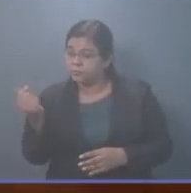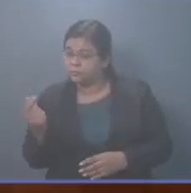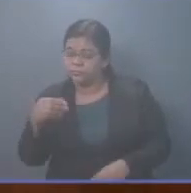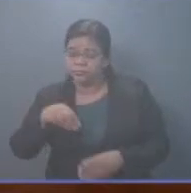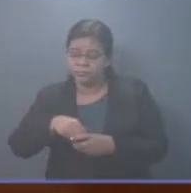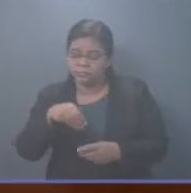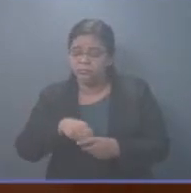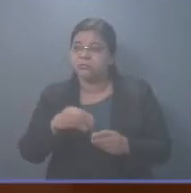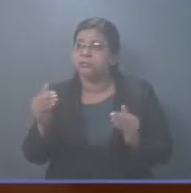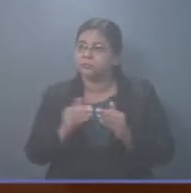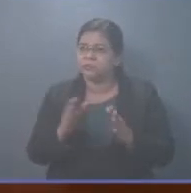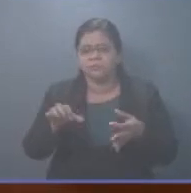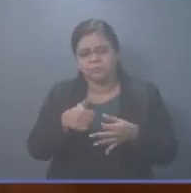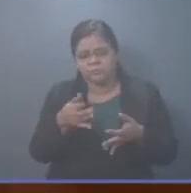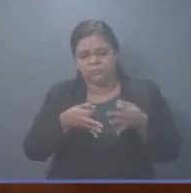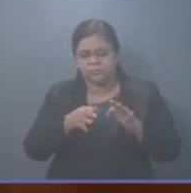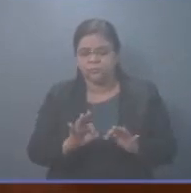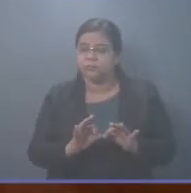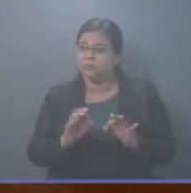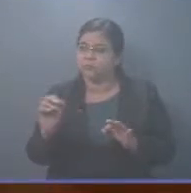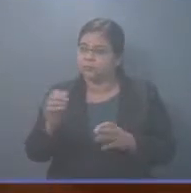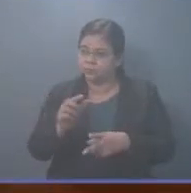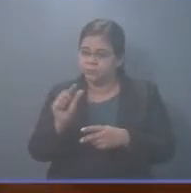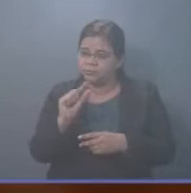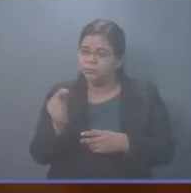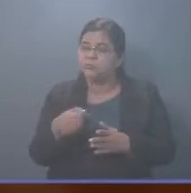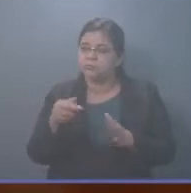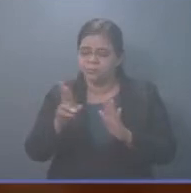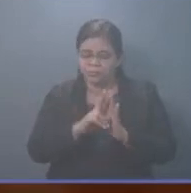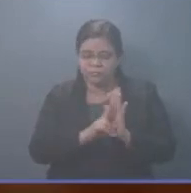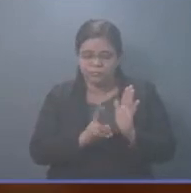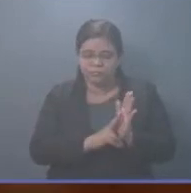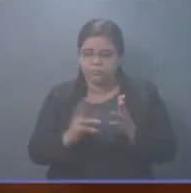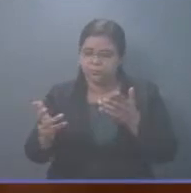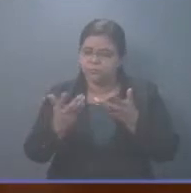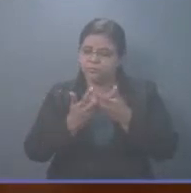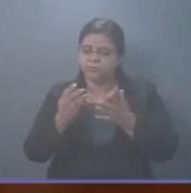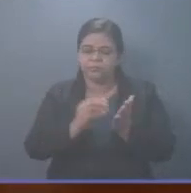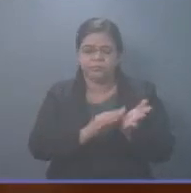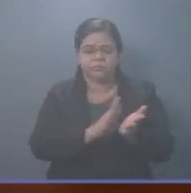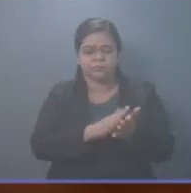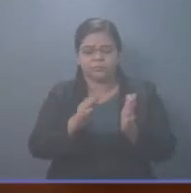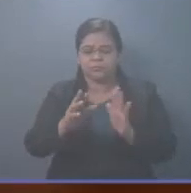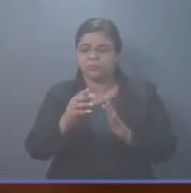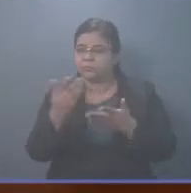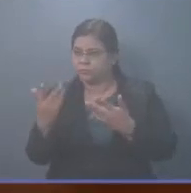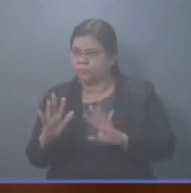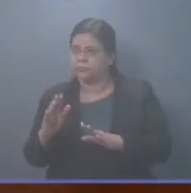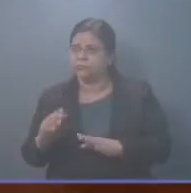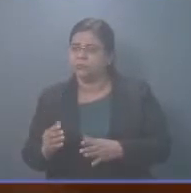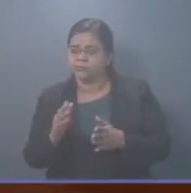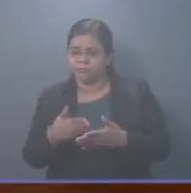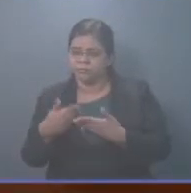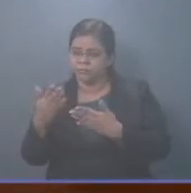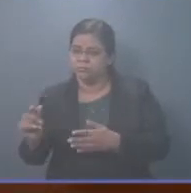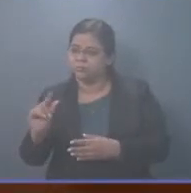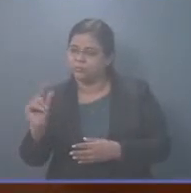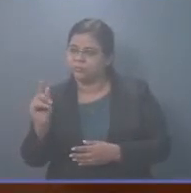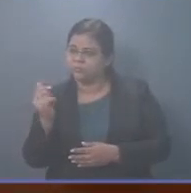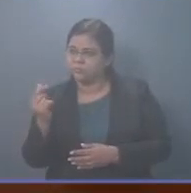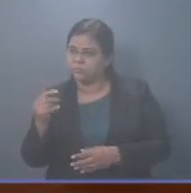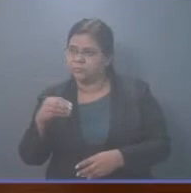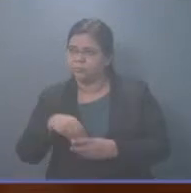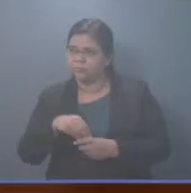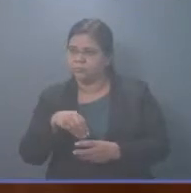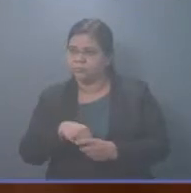otras modalidades de crédito y seguros, cumpliendo los requisitos financieros establecidos en las normas que rigen el otorgamiento de dichos créditos o